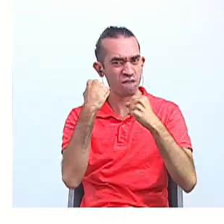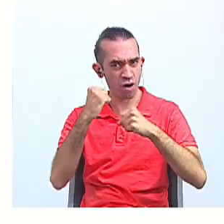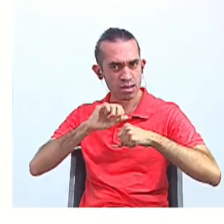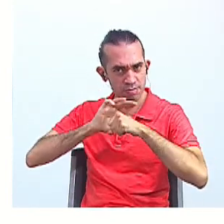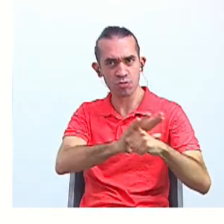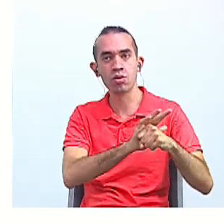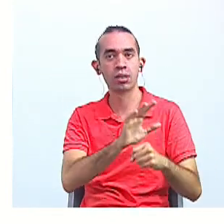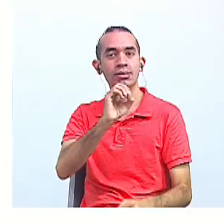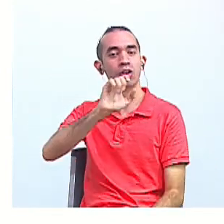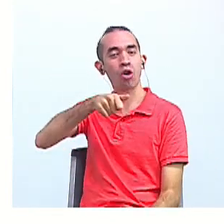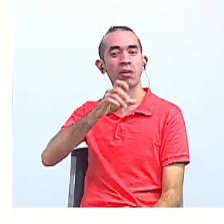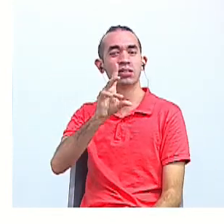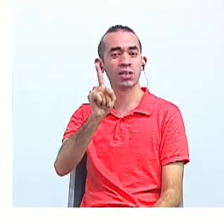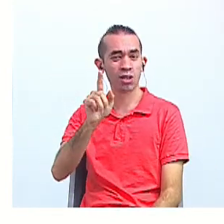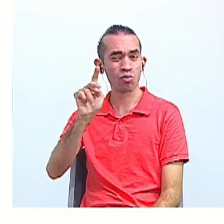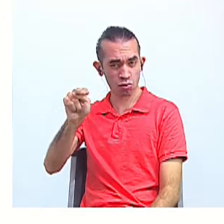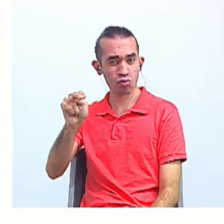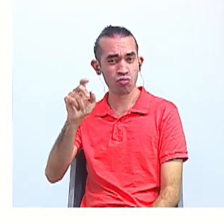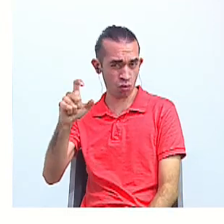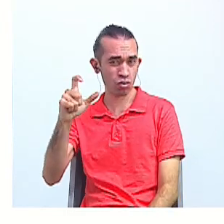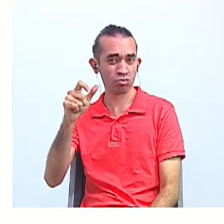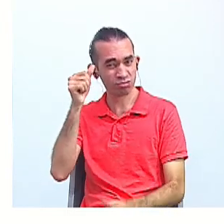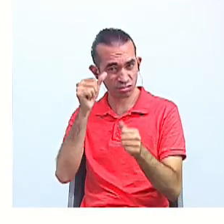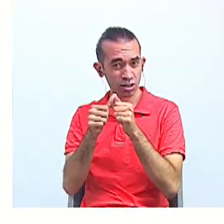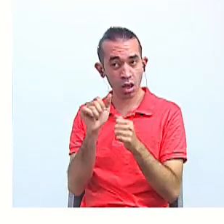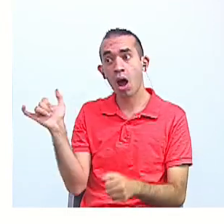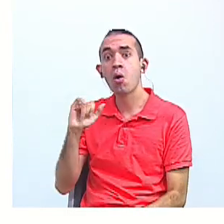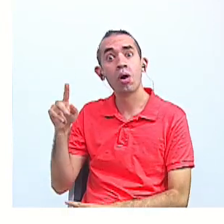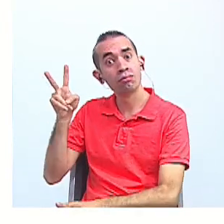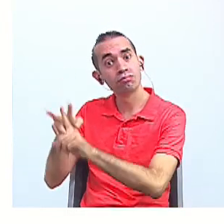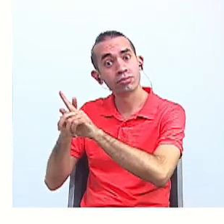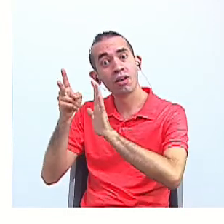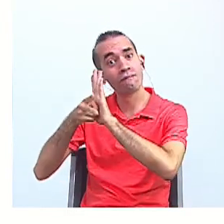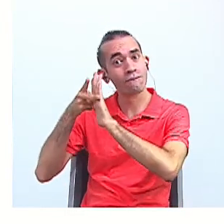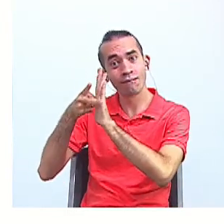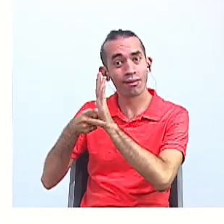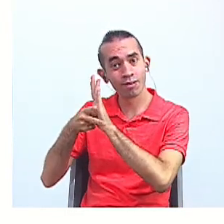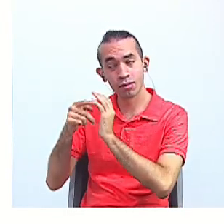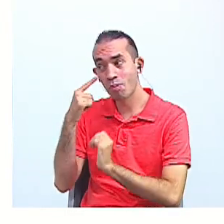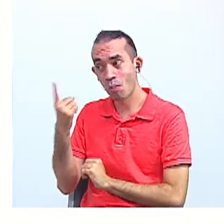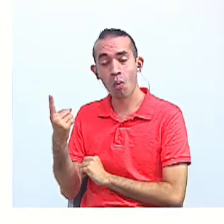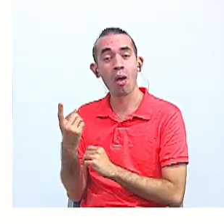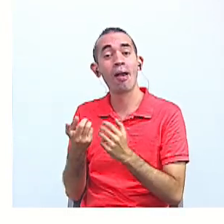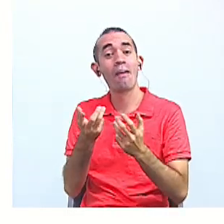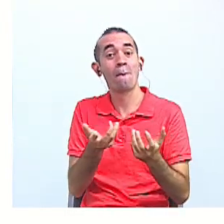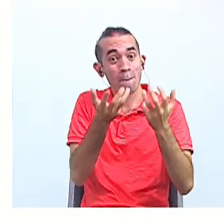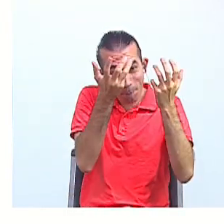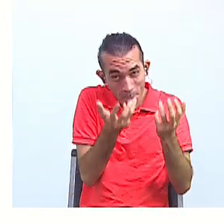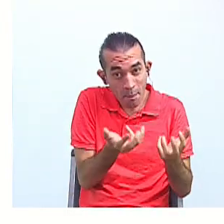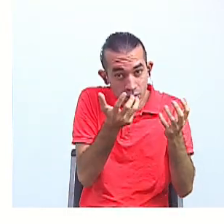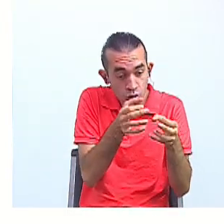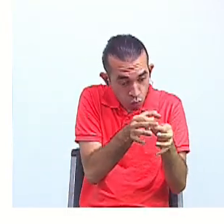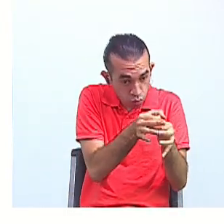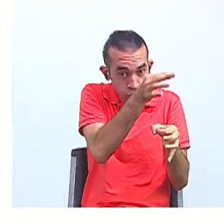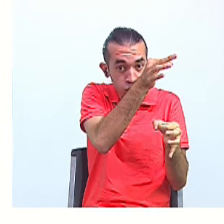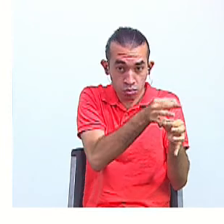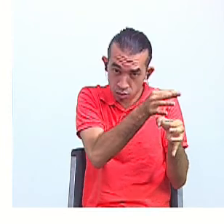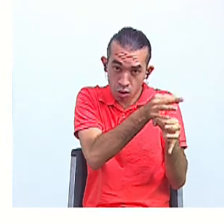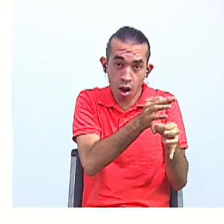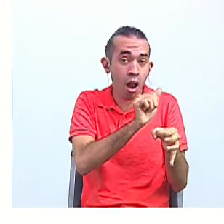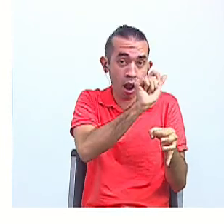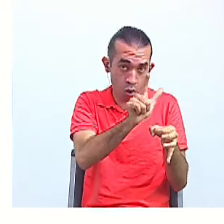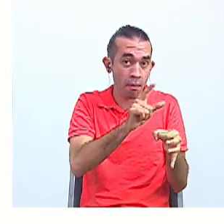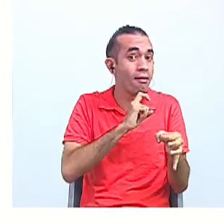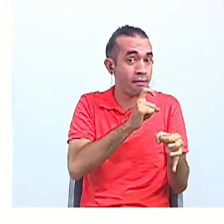0,71 newton. ¿Vieron que fue la misma que apareció en el video? Porque en el video vimos que el peso del cilindro de aluminio, el